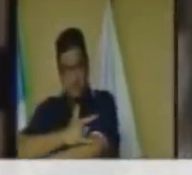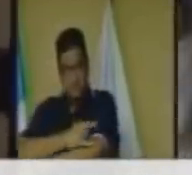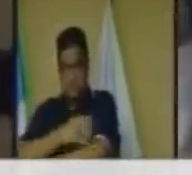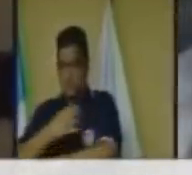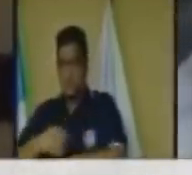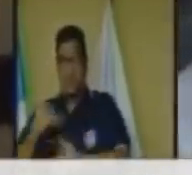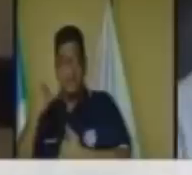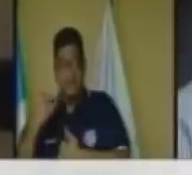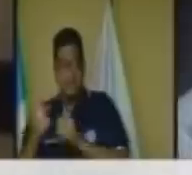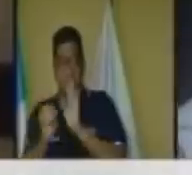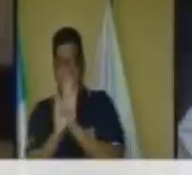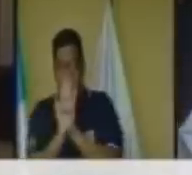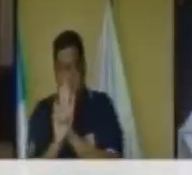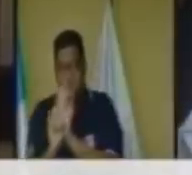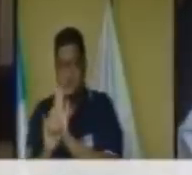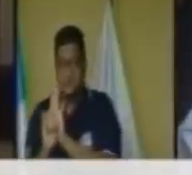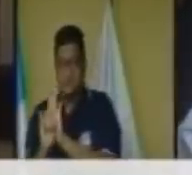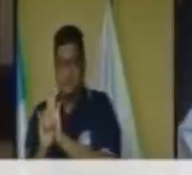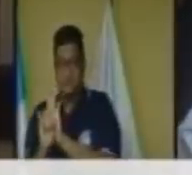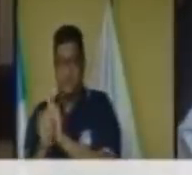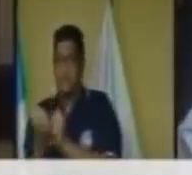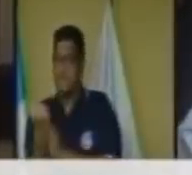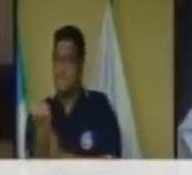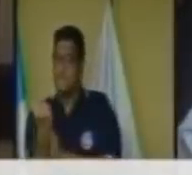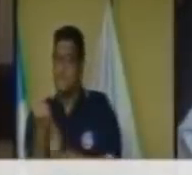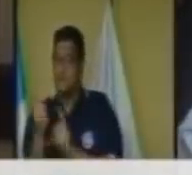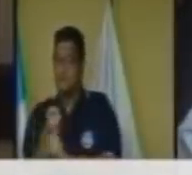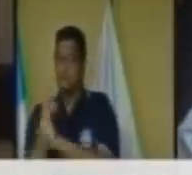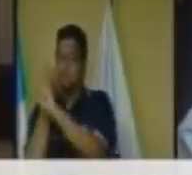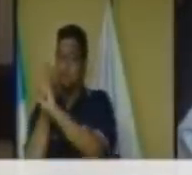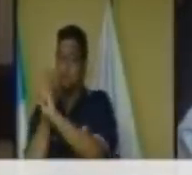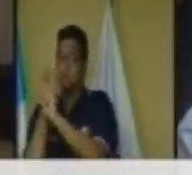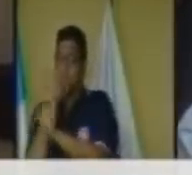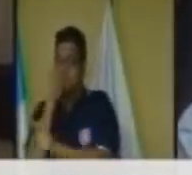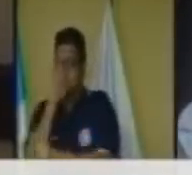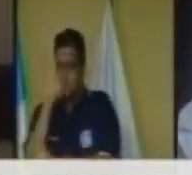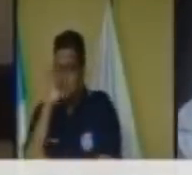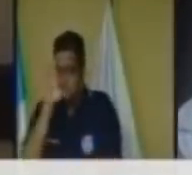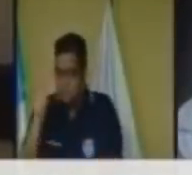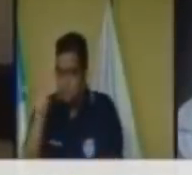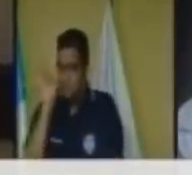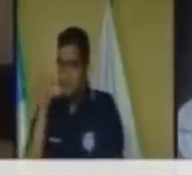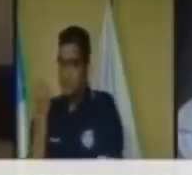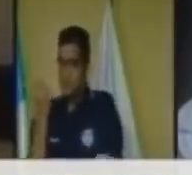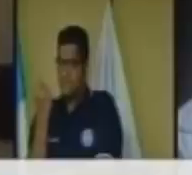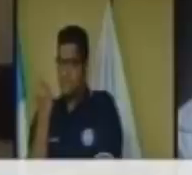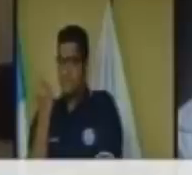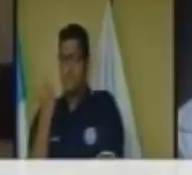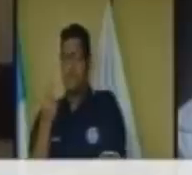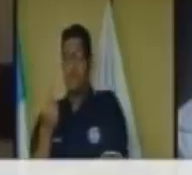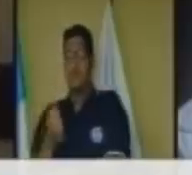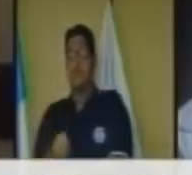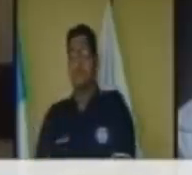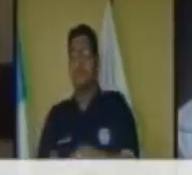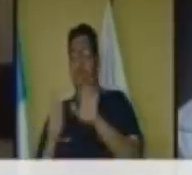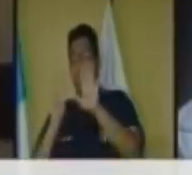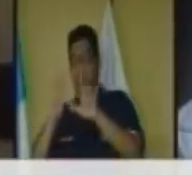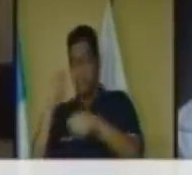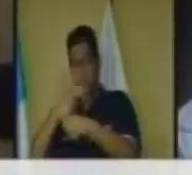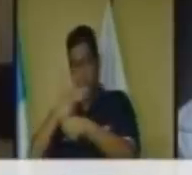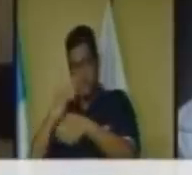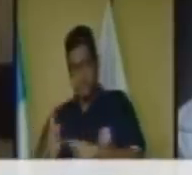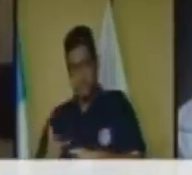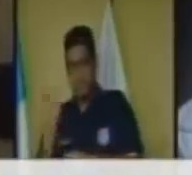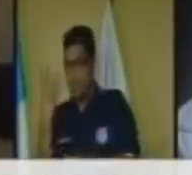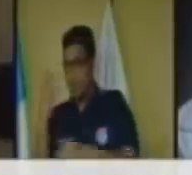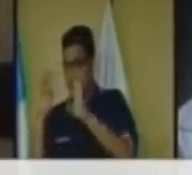personas, 4 nacionales y 8 extranjeros de ubicar. Todos los demás, que son 84, ya están en cuarentena. Esto